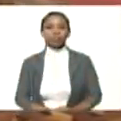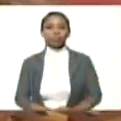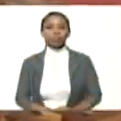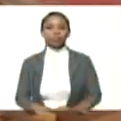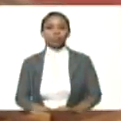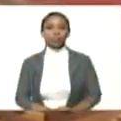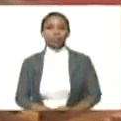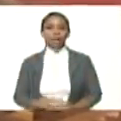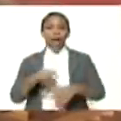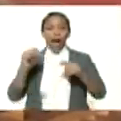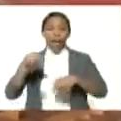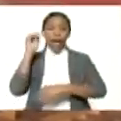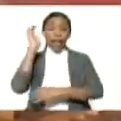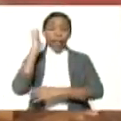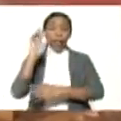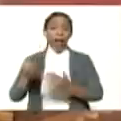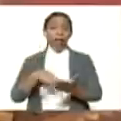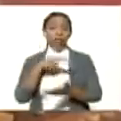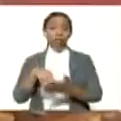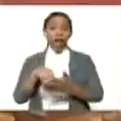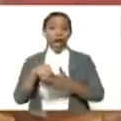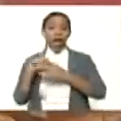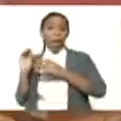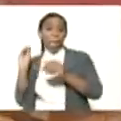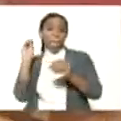Este Palacio Federal Legislativo lo invadieron.